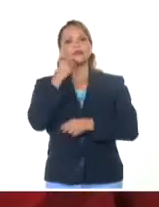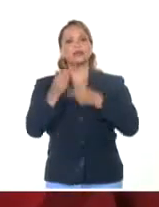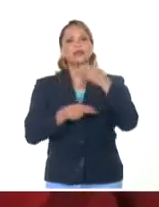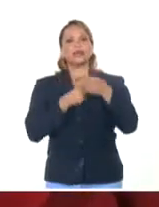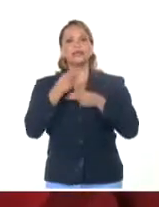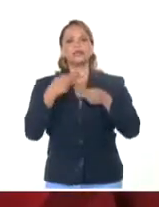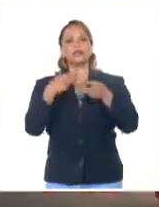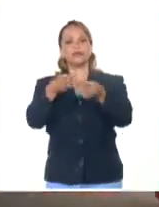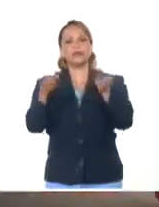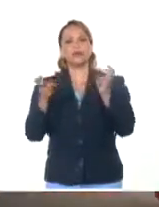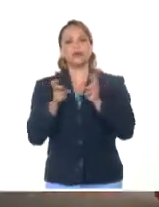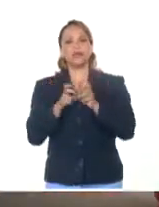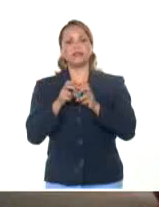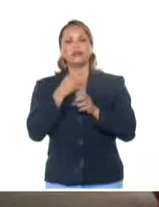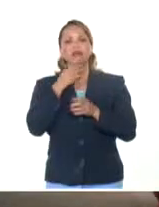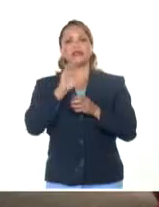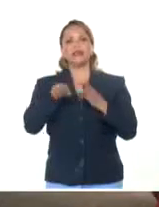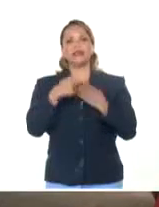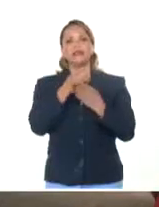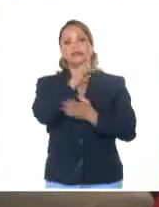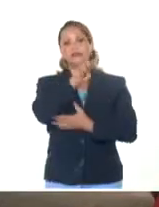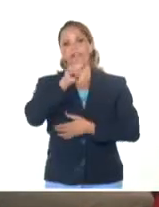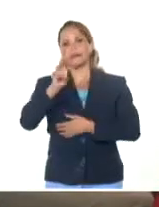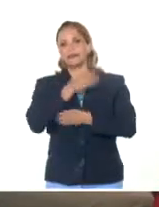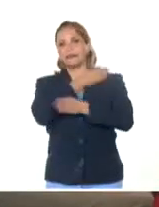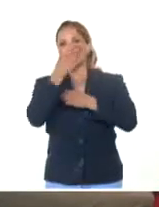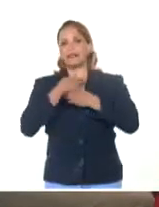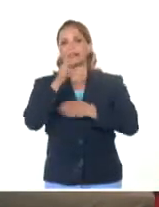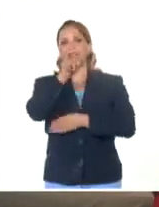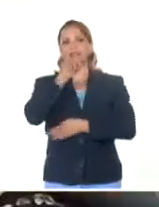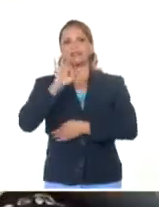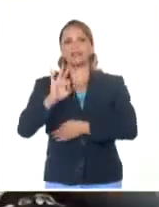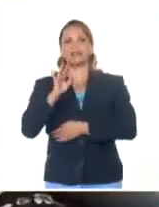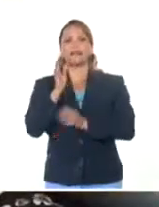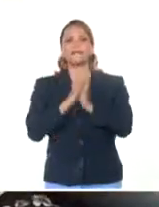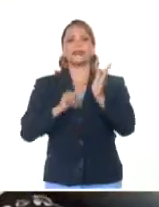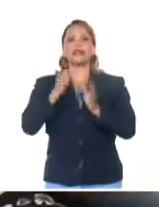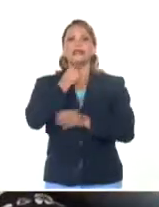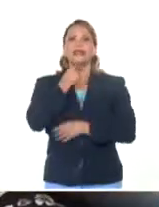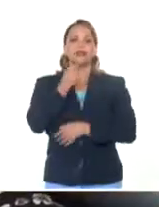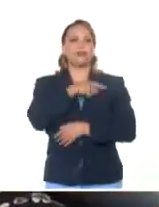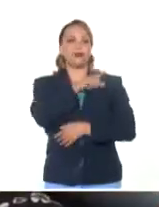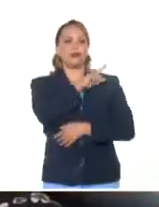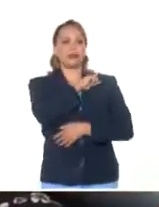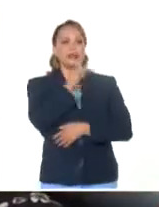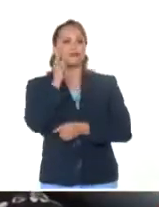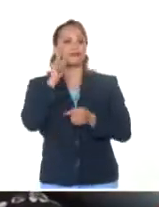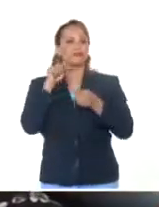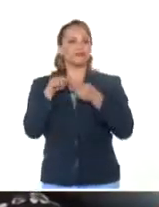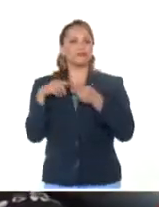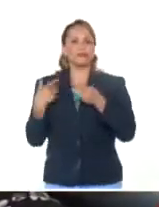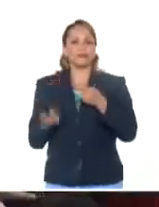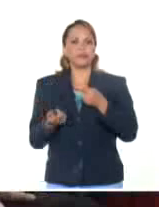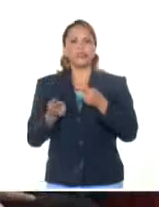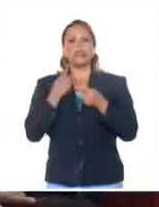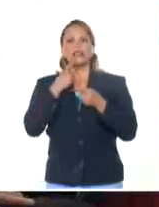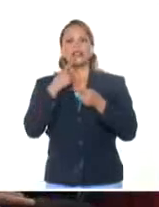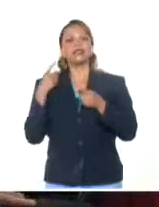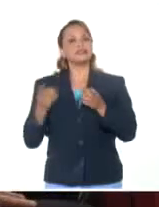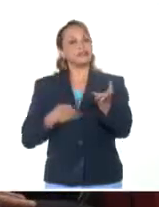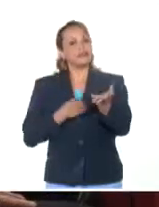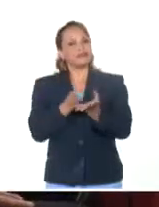16º congreso del 13 al 17 de enero pasado. El objetivo de la cita fue reivindicar su larga